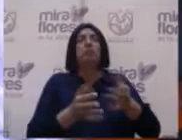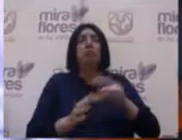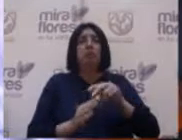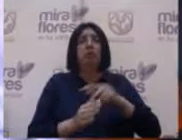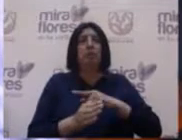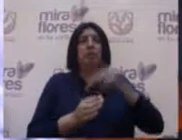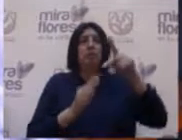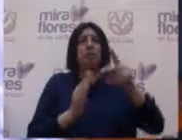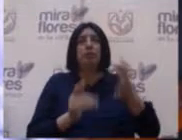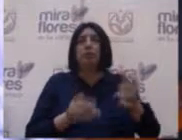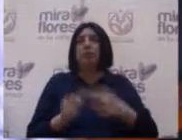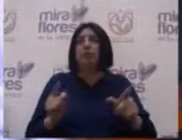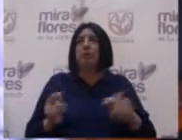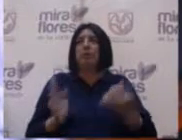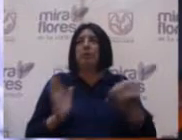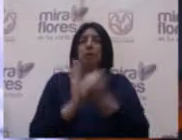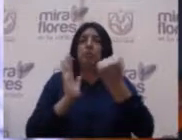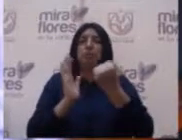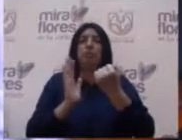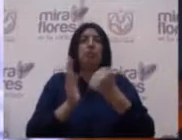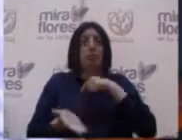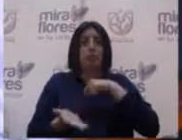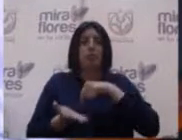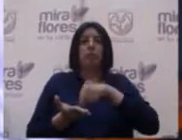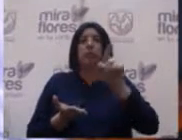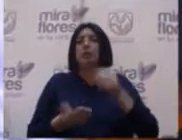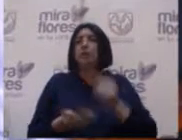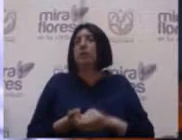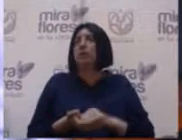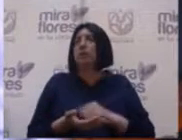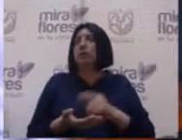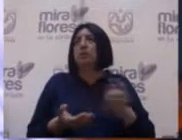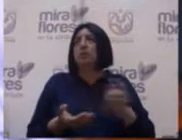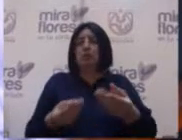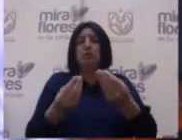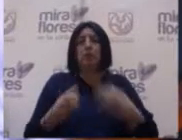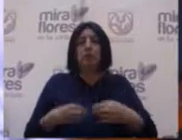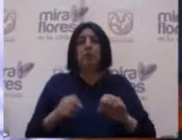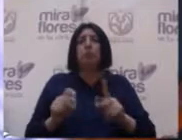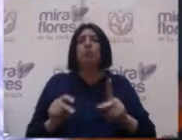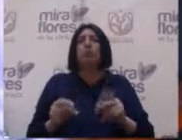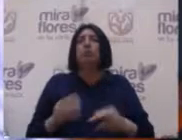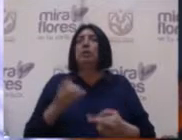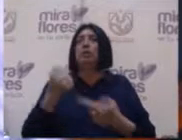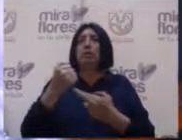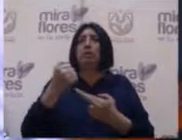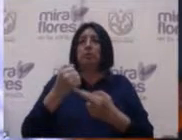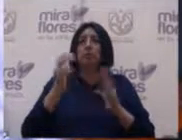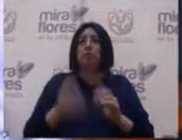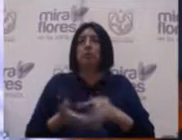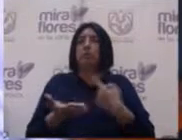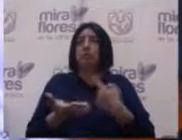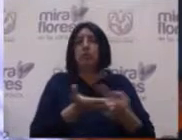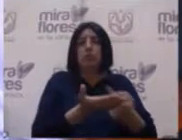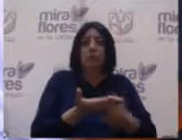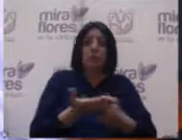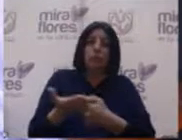pero si se trata de aprobar una ordenanza, denos la oportunidad a los regidores de